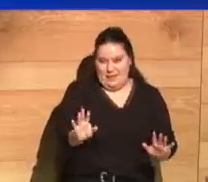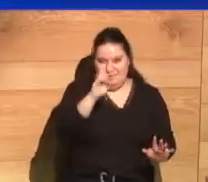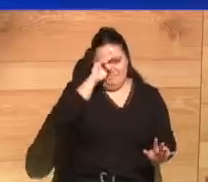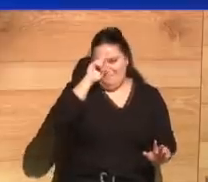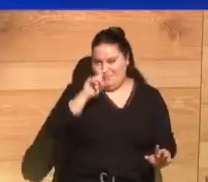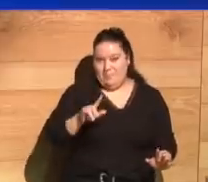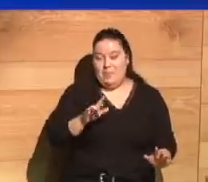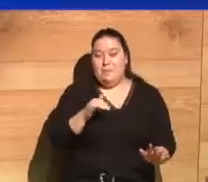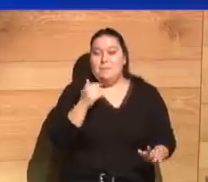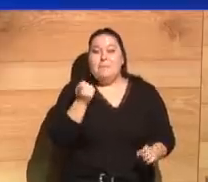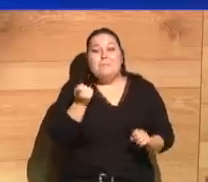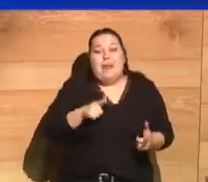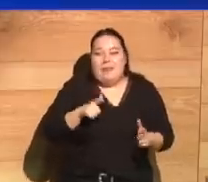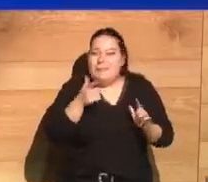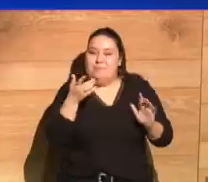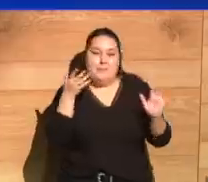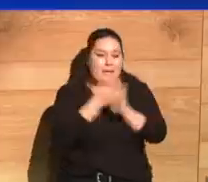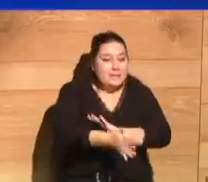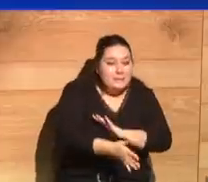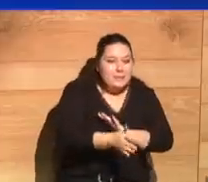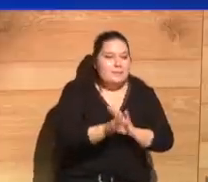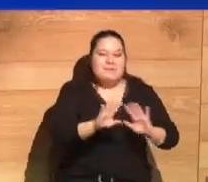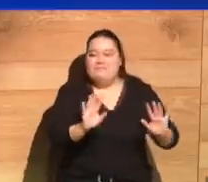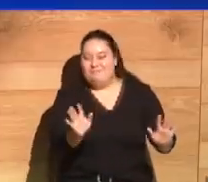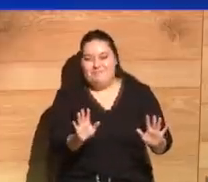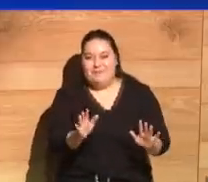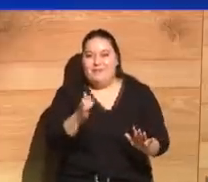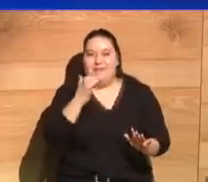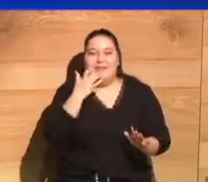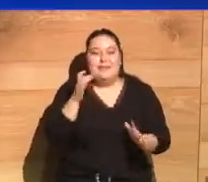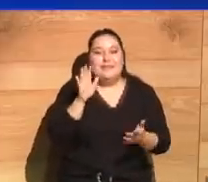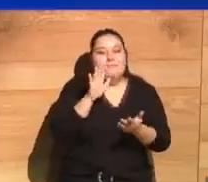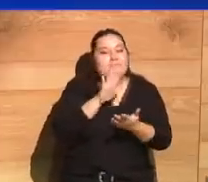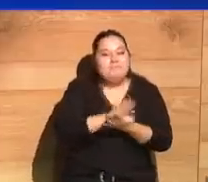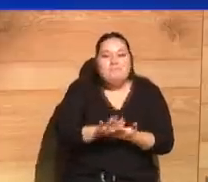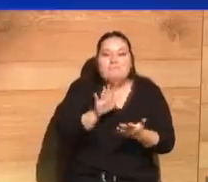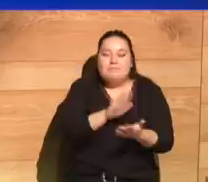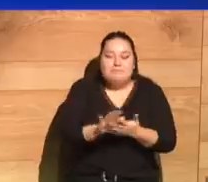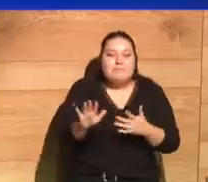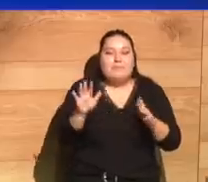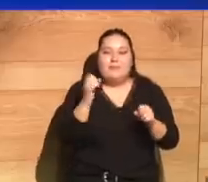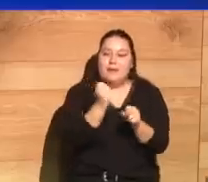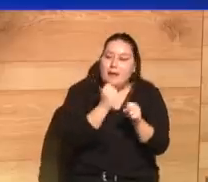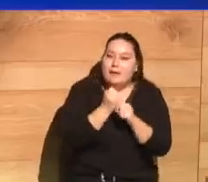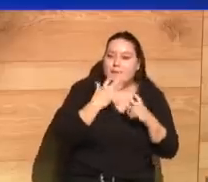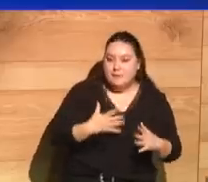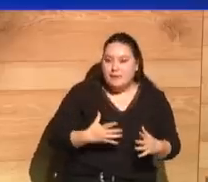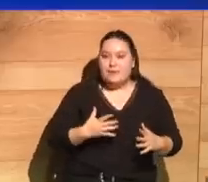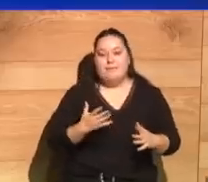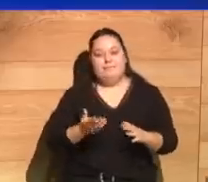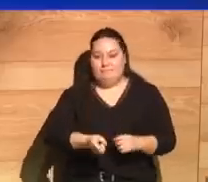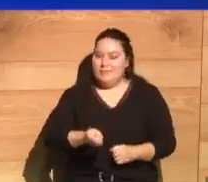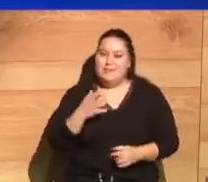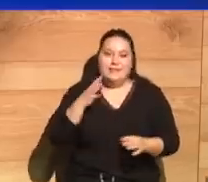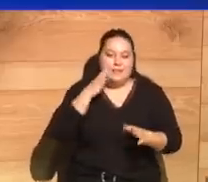será eterno, parece que no podréis salir de ahí, pero si perseveráis, si trabajáis lo suficiente, podréis dejarlo atrás. Ánimo a